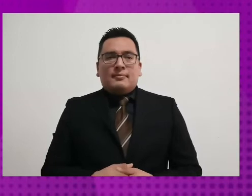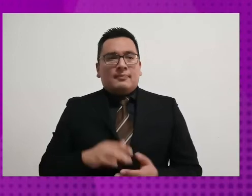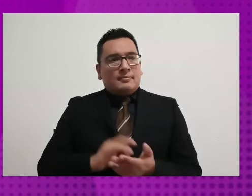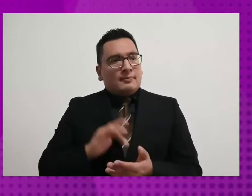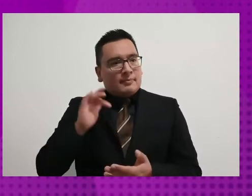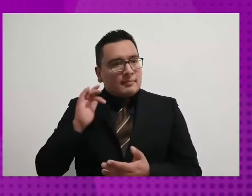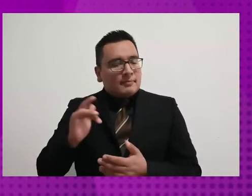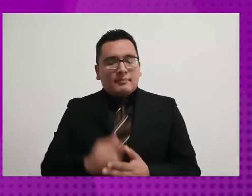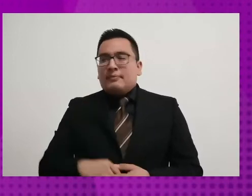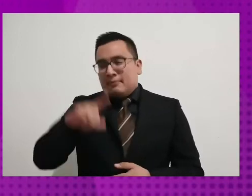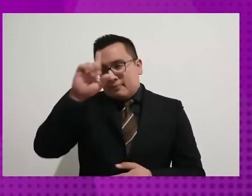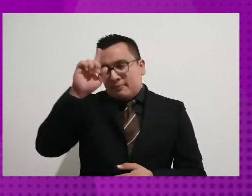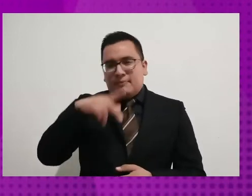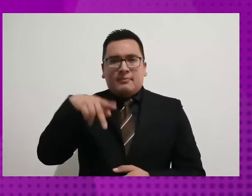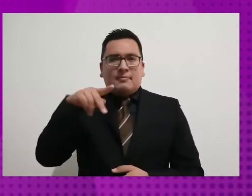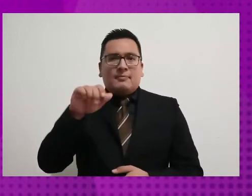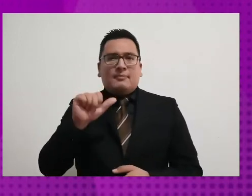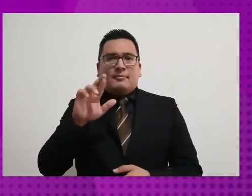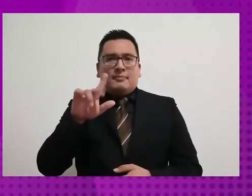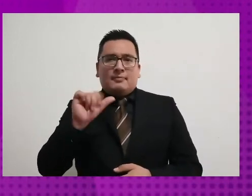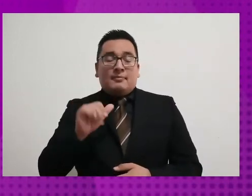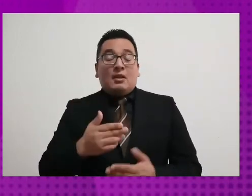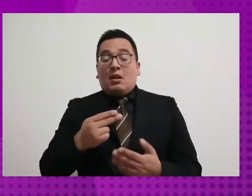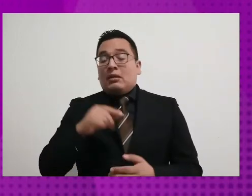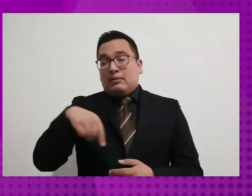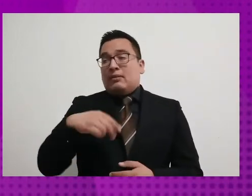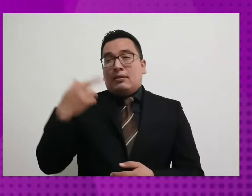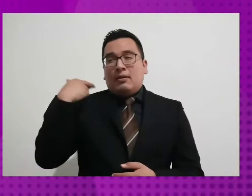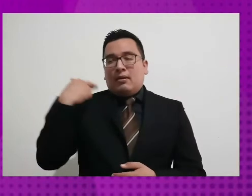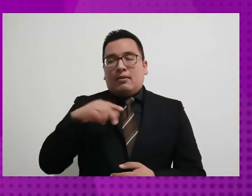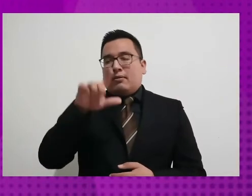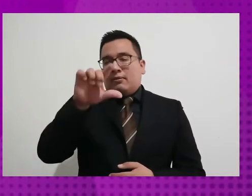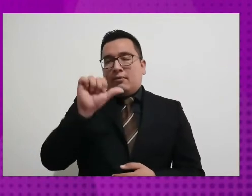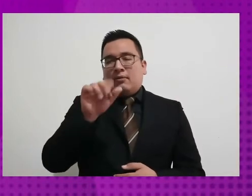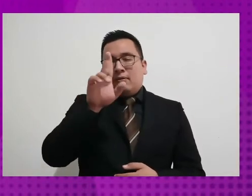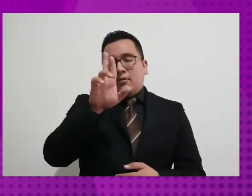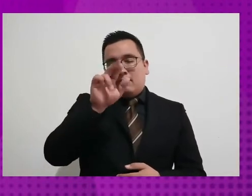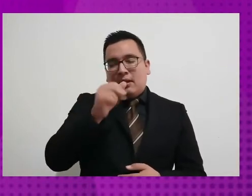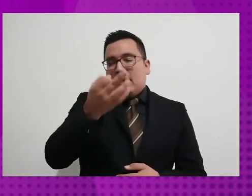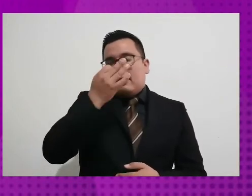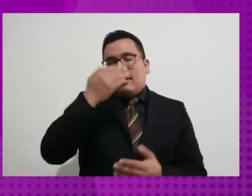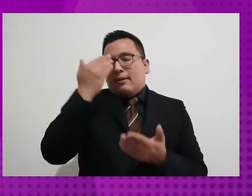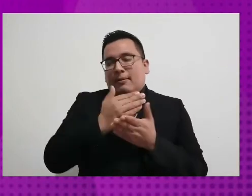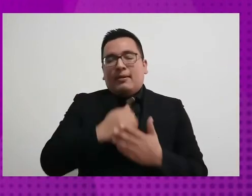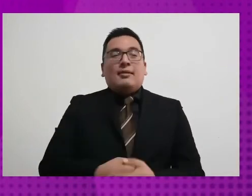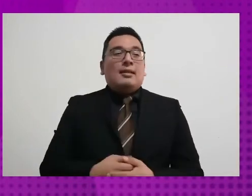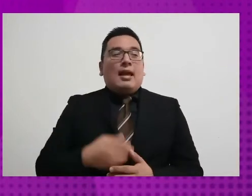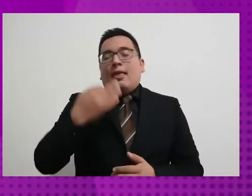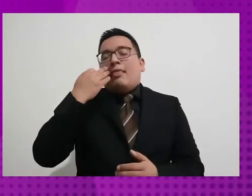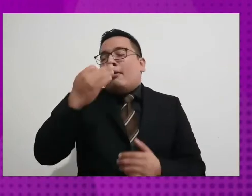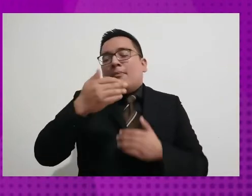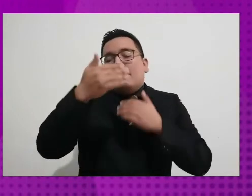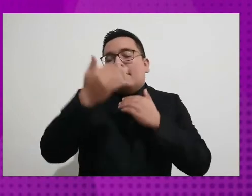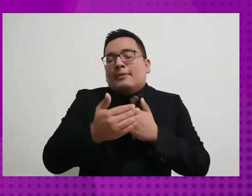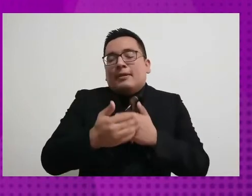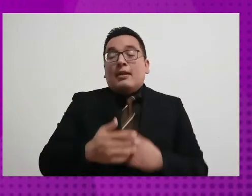Pues muchas gracias, consejera Carla. Ya estamos por finalizar el programa. La verdad es que es bien poquito tiempo y hay un chorro de cosas que